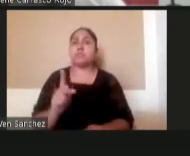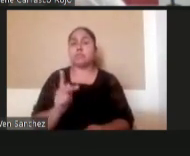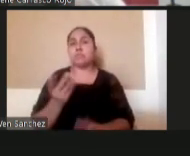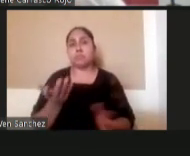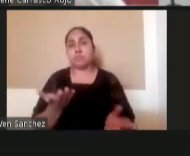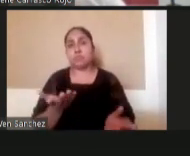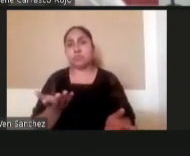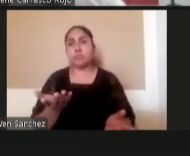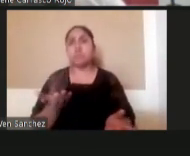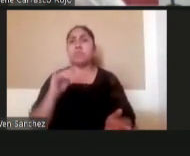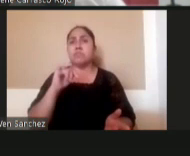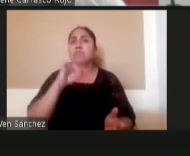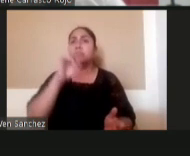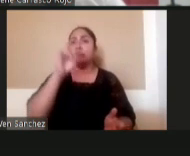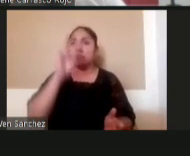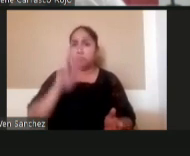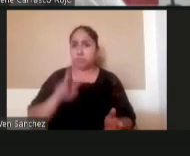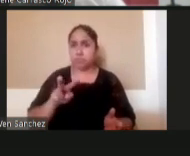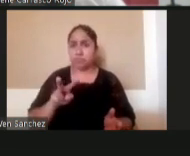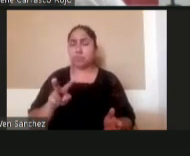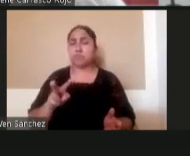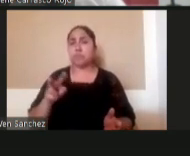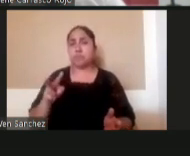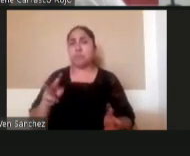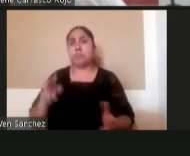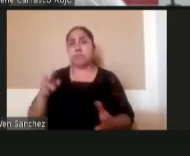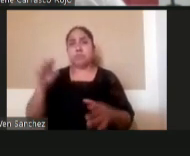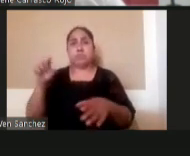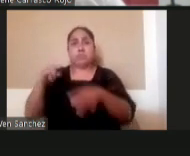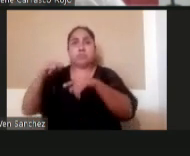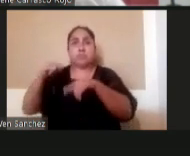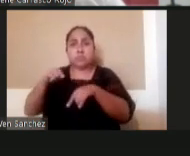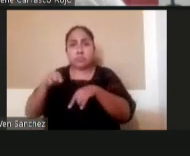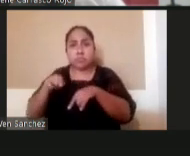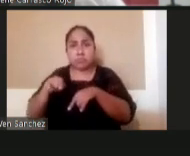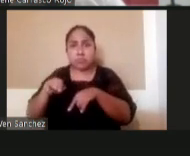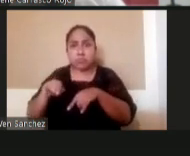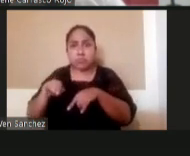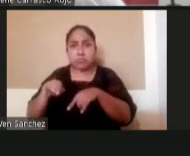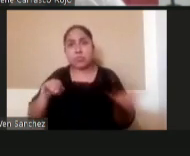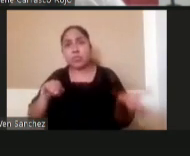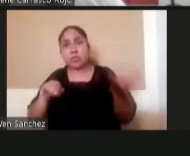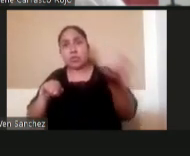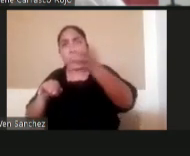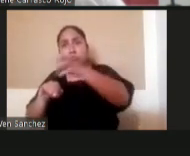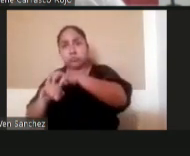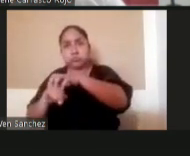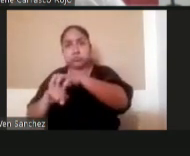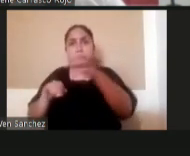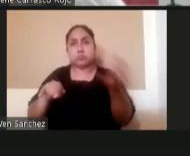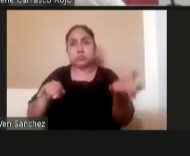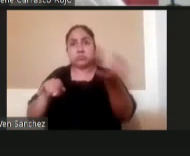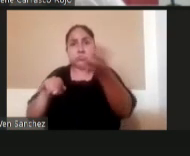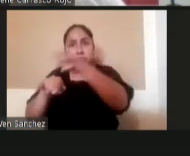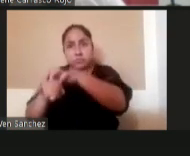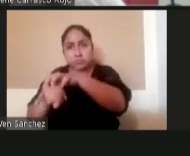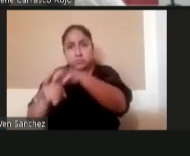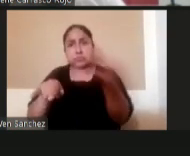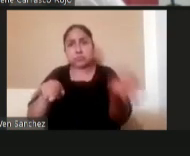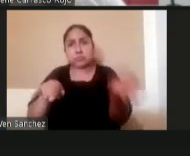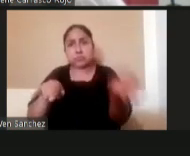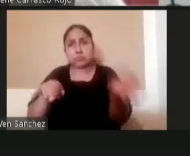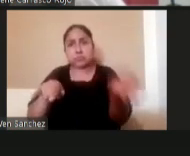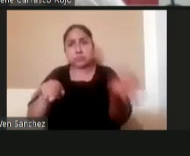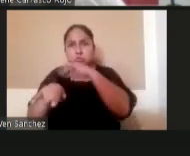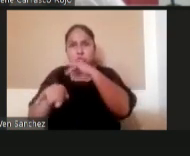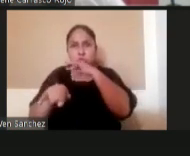ir a vaciarse hasta el tiradero. Creo que las unidades de transferencia, que ahora en algunas hay guarderías, otras